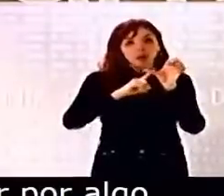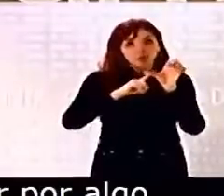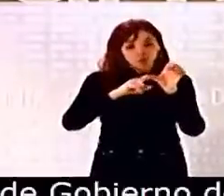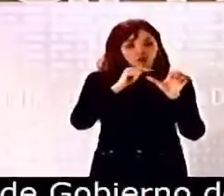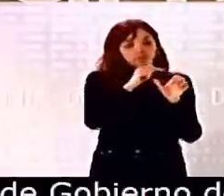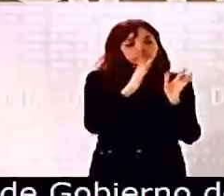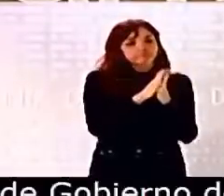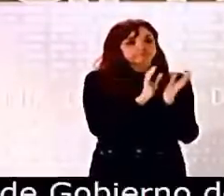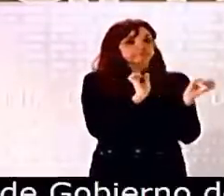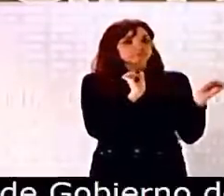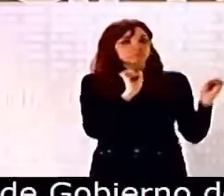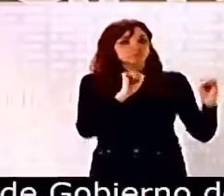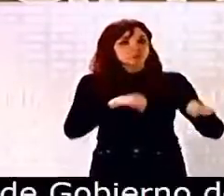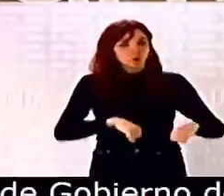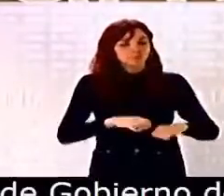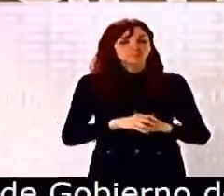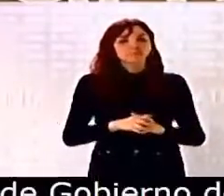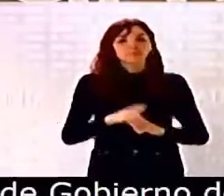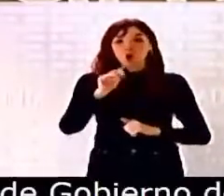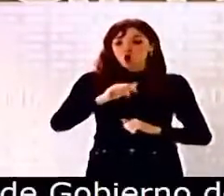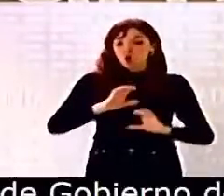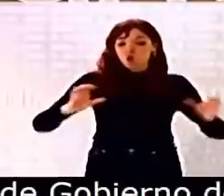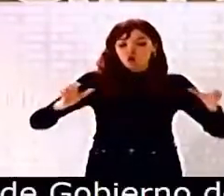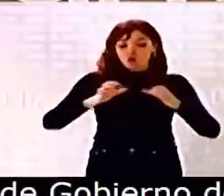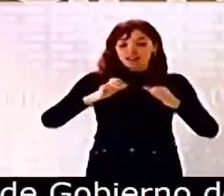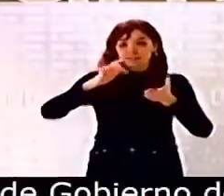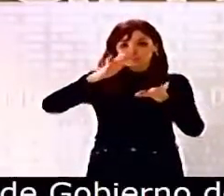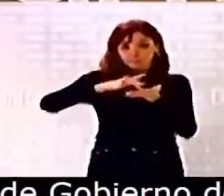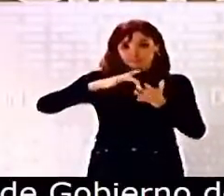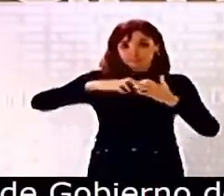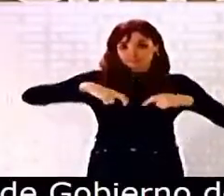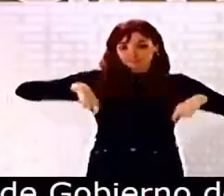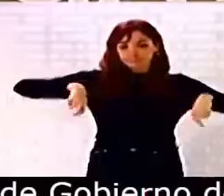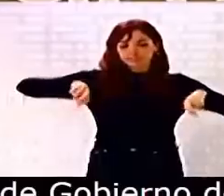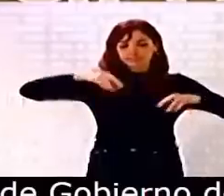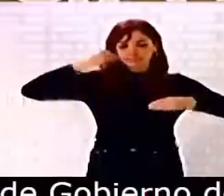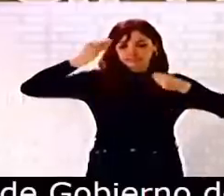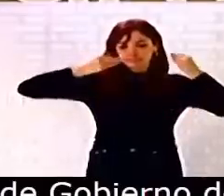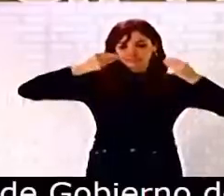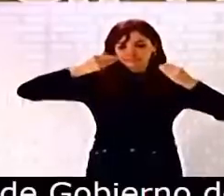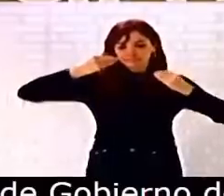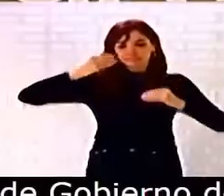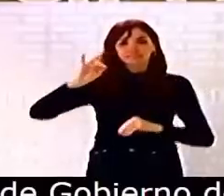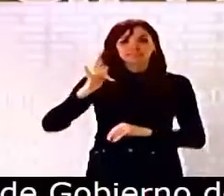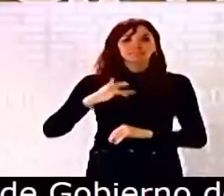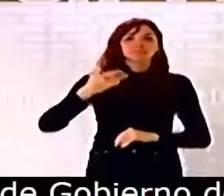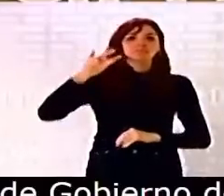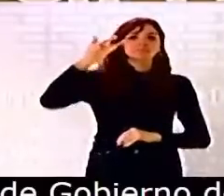Extremadura, en su sesión de hoy, va a flexibilizar